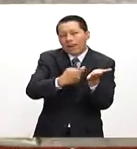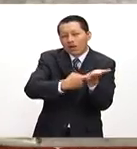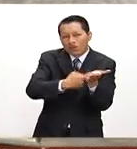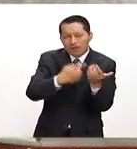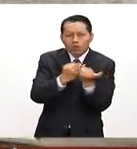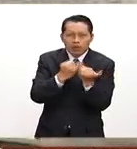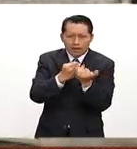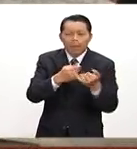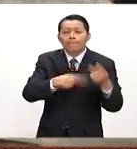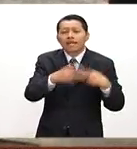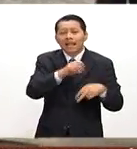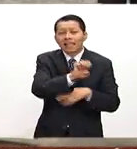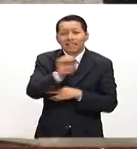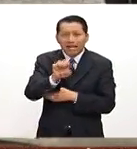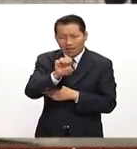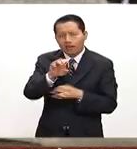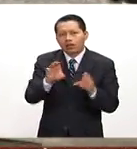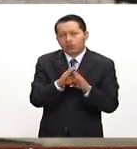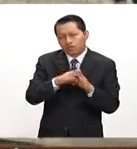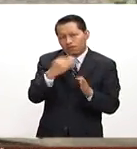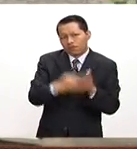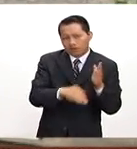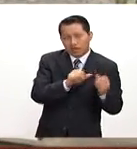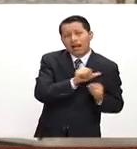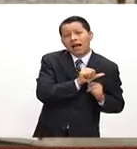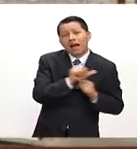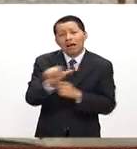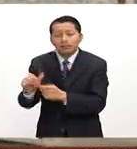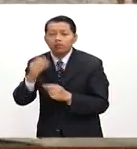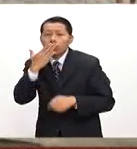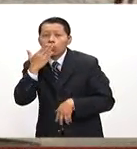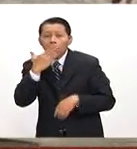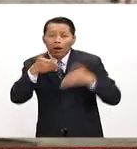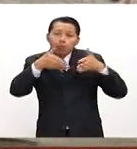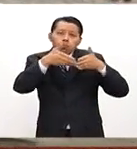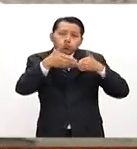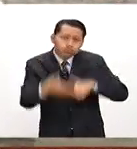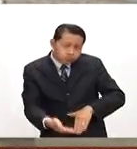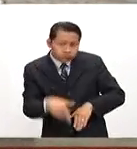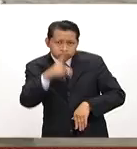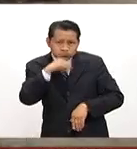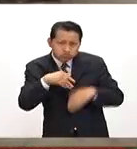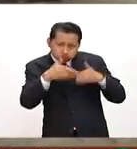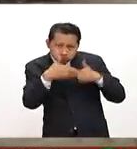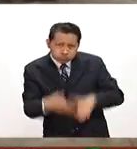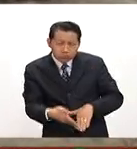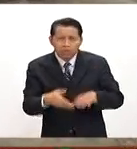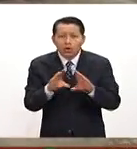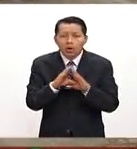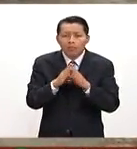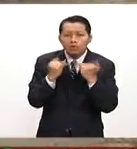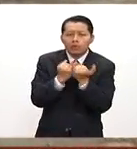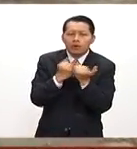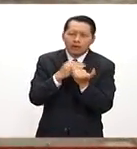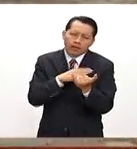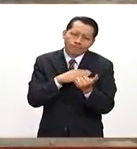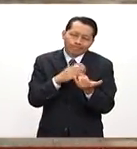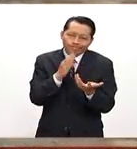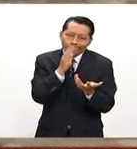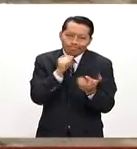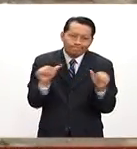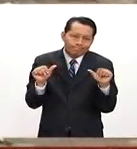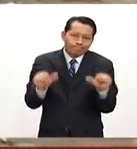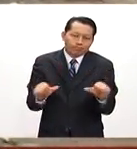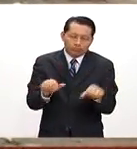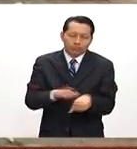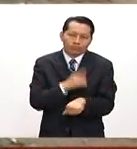y al parecer, porque todavía no hay datos precisos, se dirigía a Sonora y su hundimiento provocó que no, repito, se lograra el saldo blanco ante el paso de